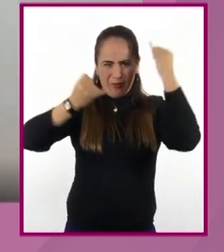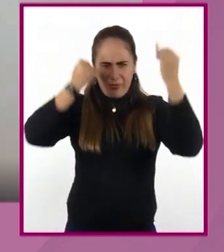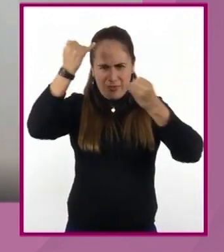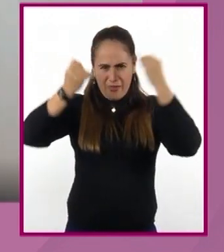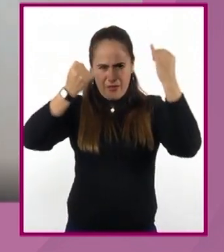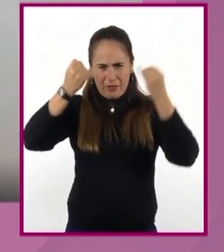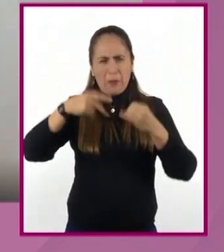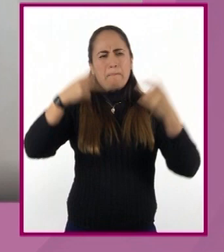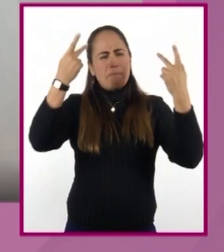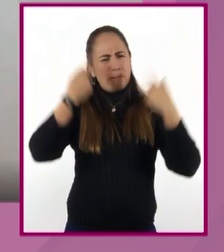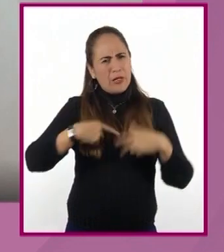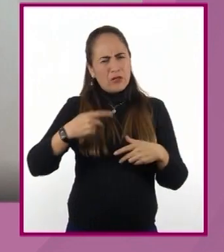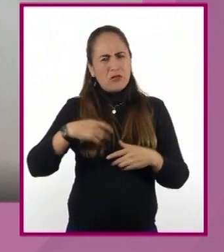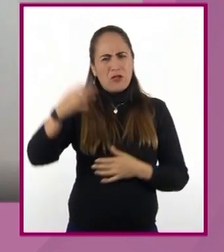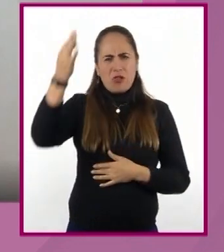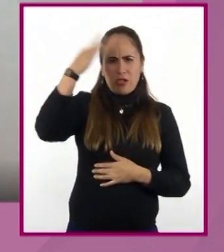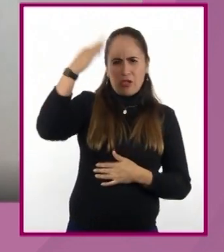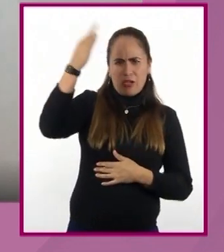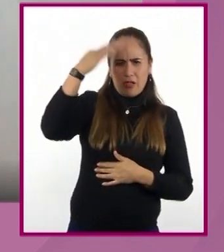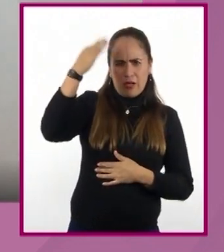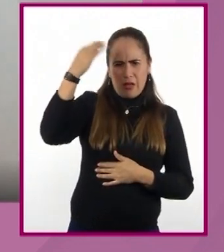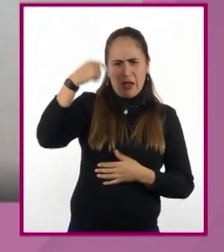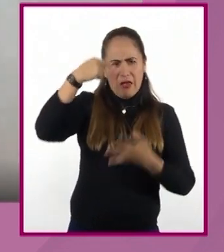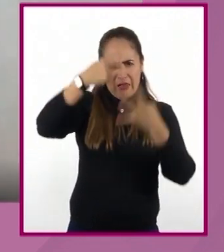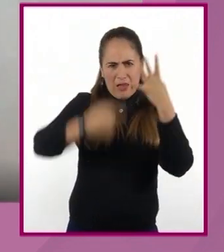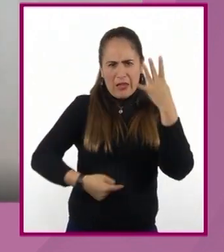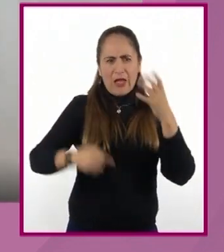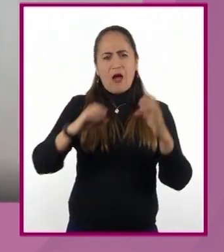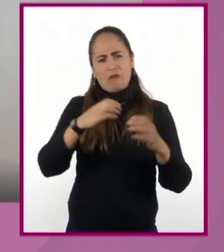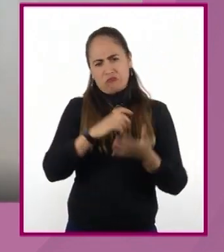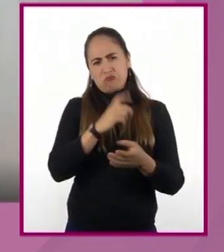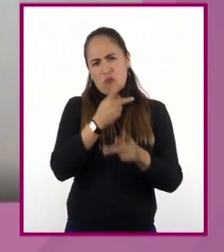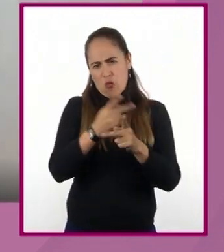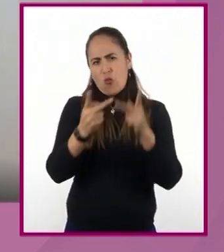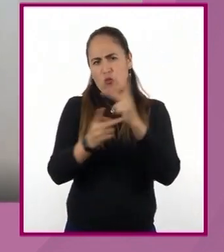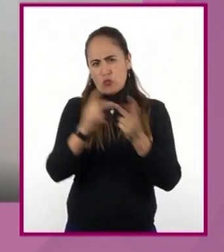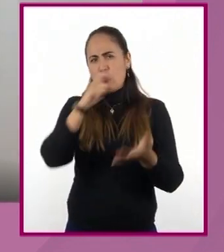para que las personas terminen comprando un producto.